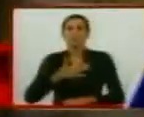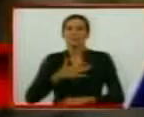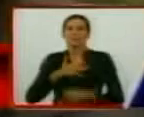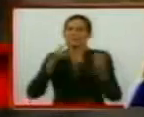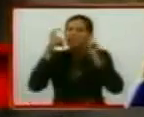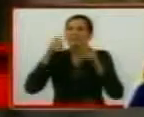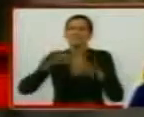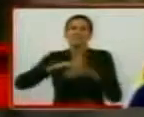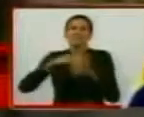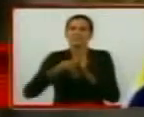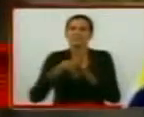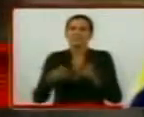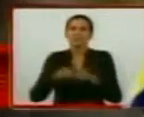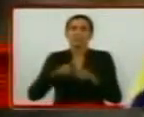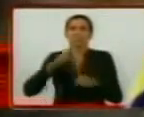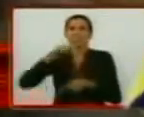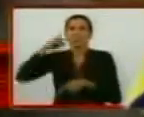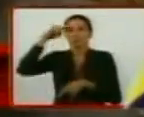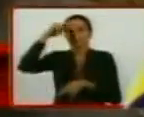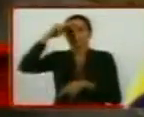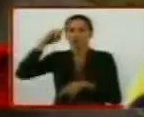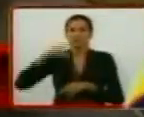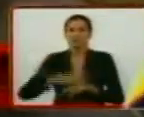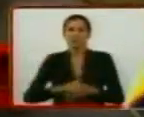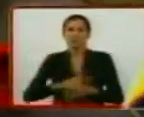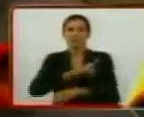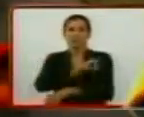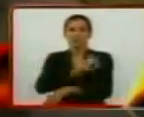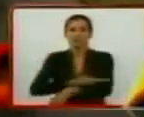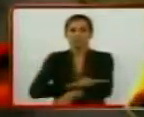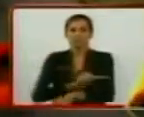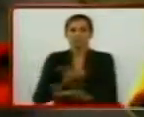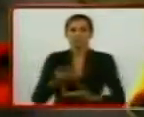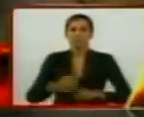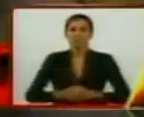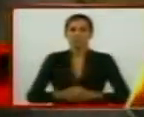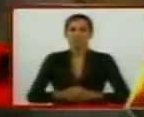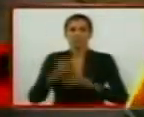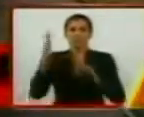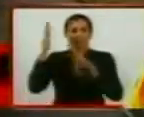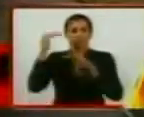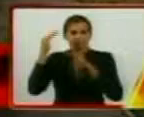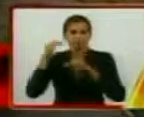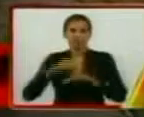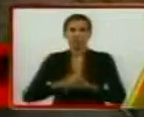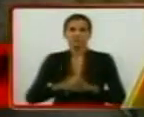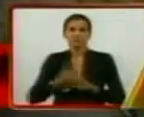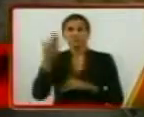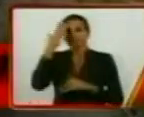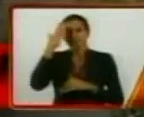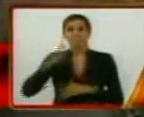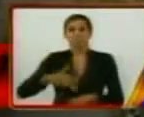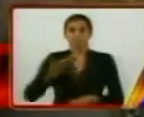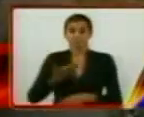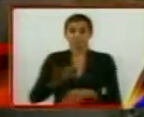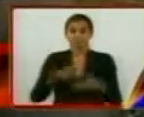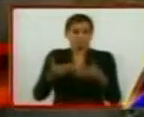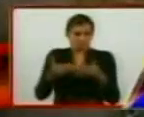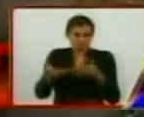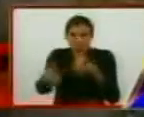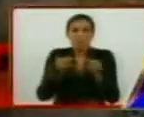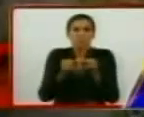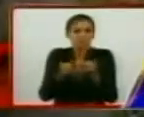padre, Chávez fortaleza, es esa esperanza de saber que podemos salir adelante,